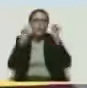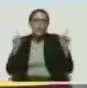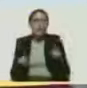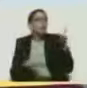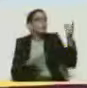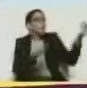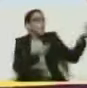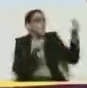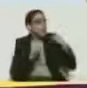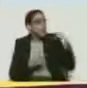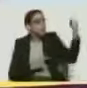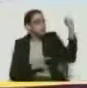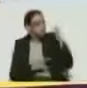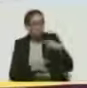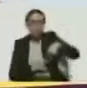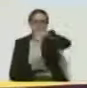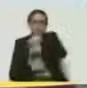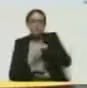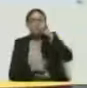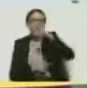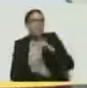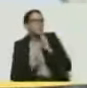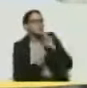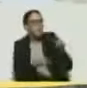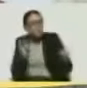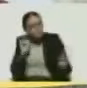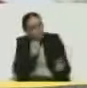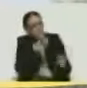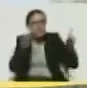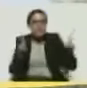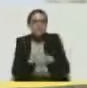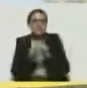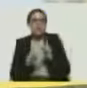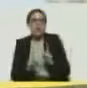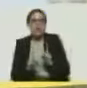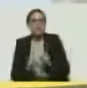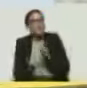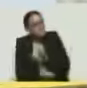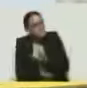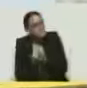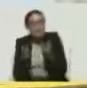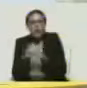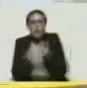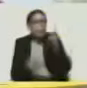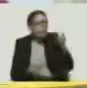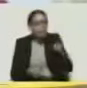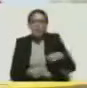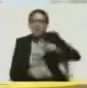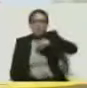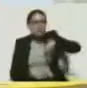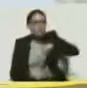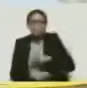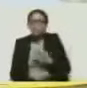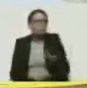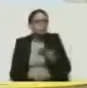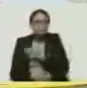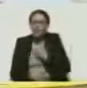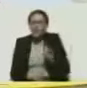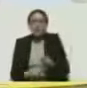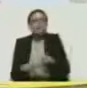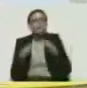leal con el movimiento popular, nosotros le respondemos de la misma manera. Y créame que estamos dispuestos y dispuestas a construir